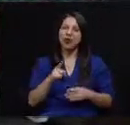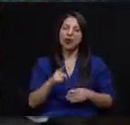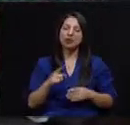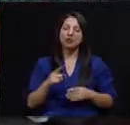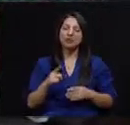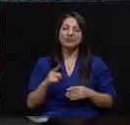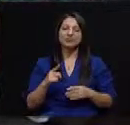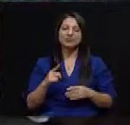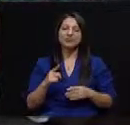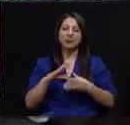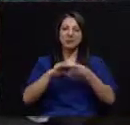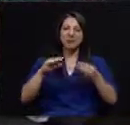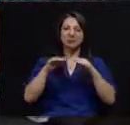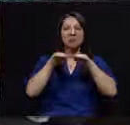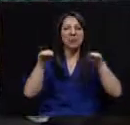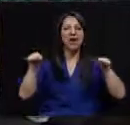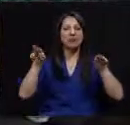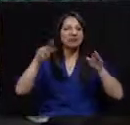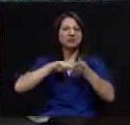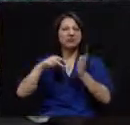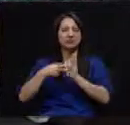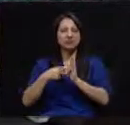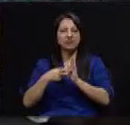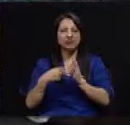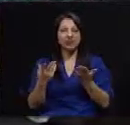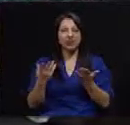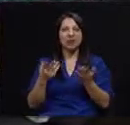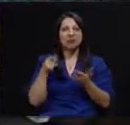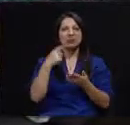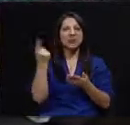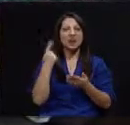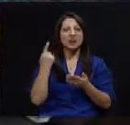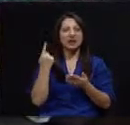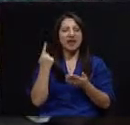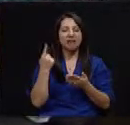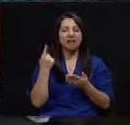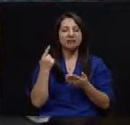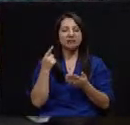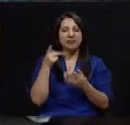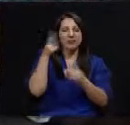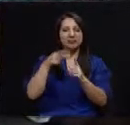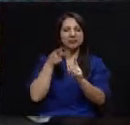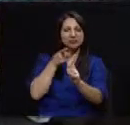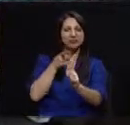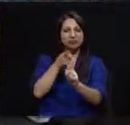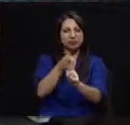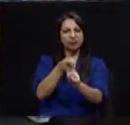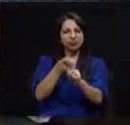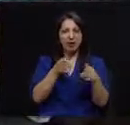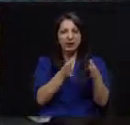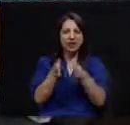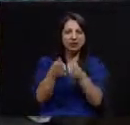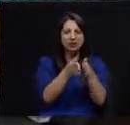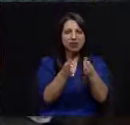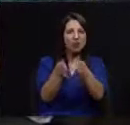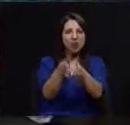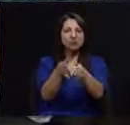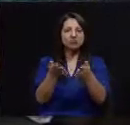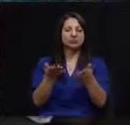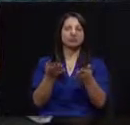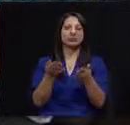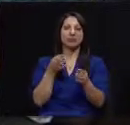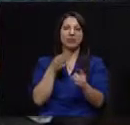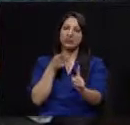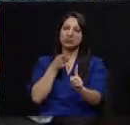son documentales planos, es decir, documentales que solo van en una dimensión, en una dirección, y